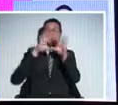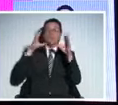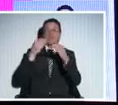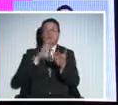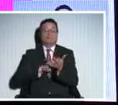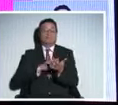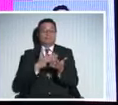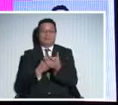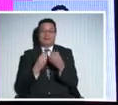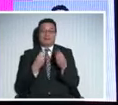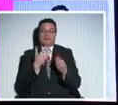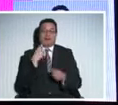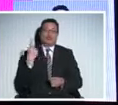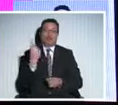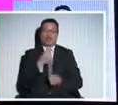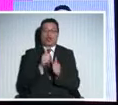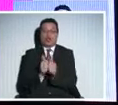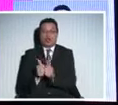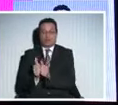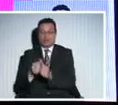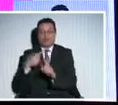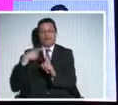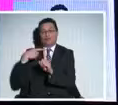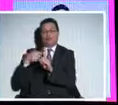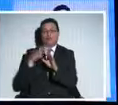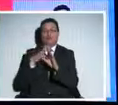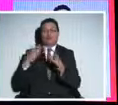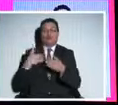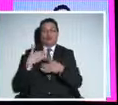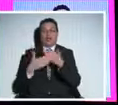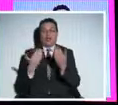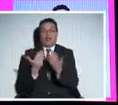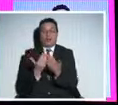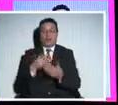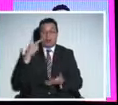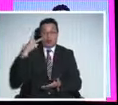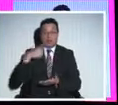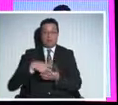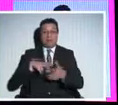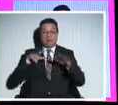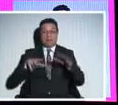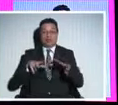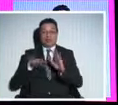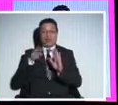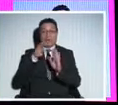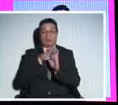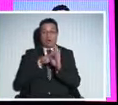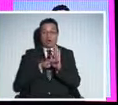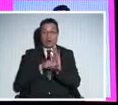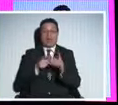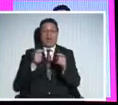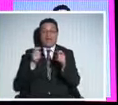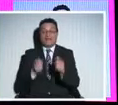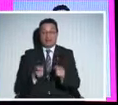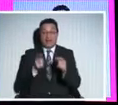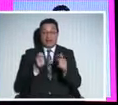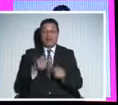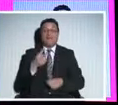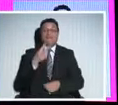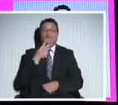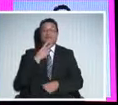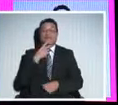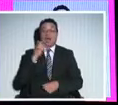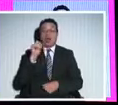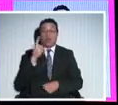bienestar de todos mis compañeros, lo que nos sirvió mucho en esta etapa escolar. El 2018, los programas Habilidades para la Vida